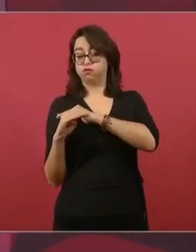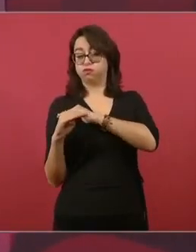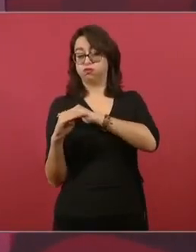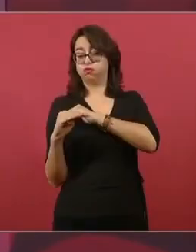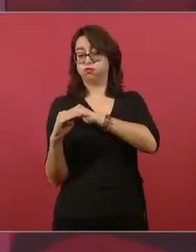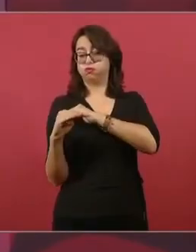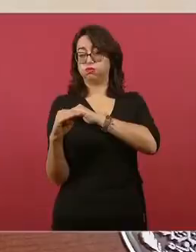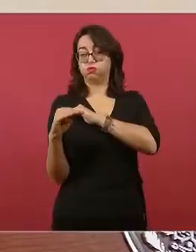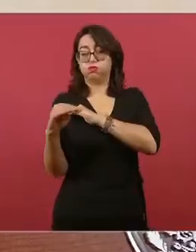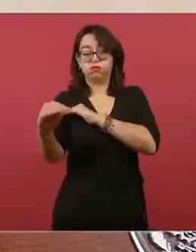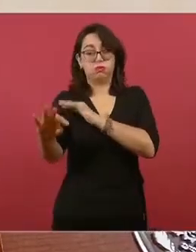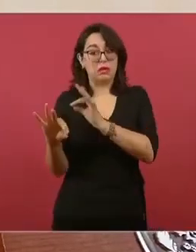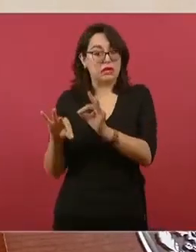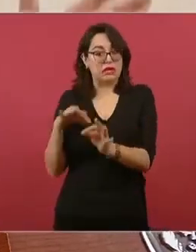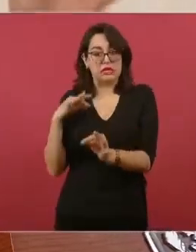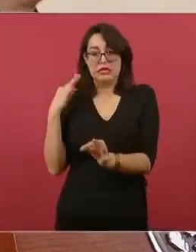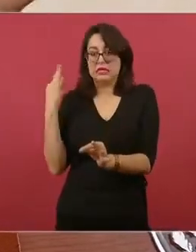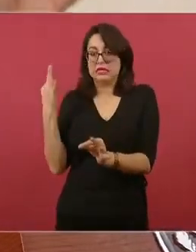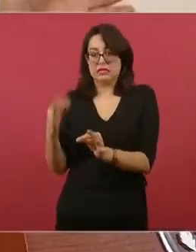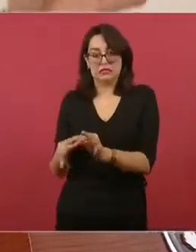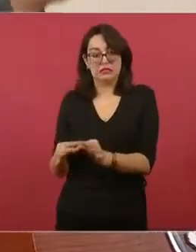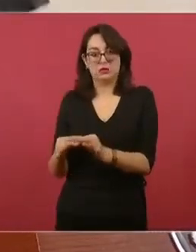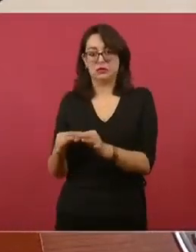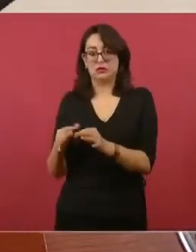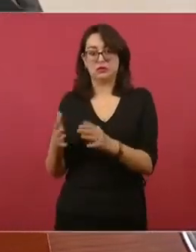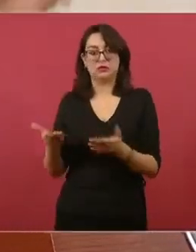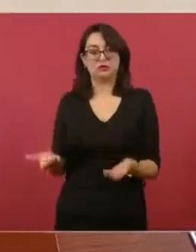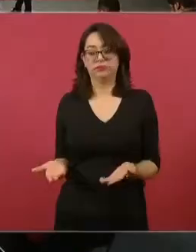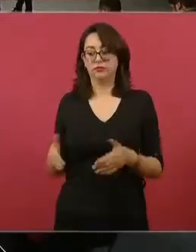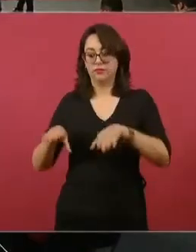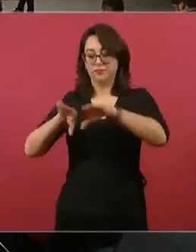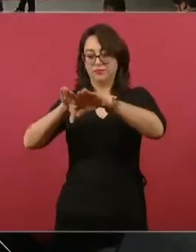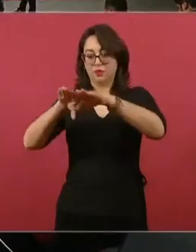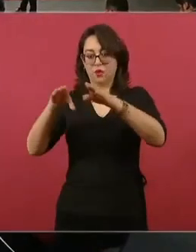estamos hablando de alturas, de un terraplén